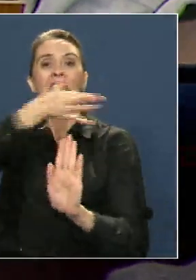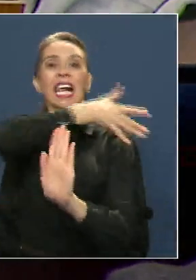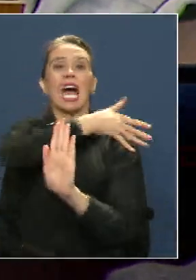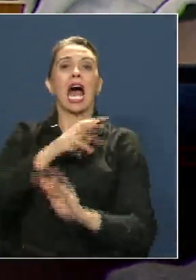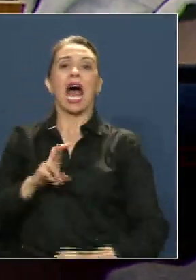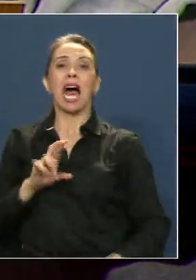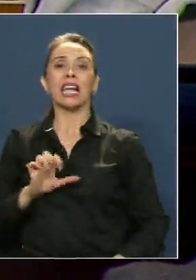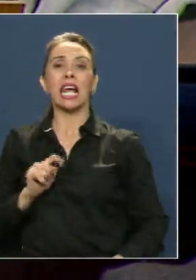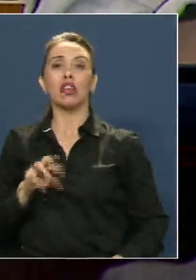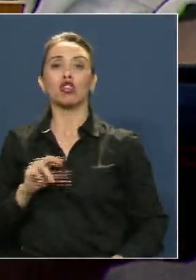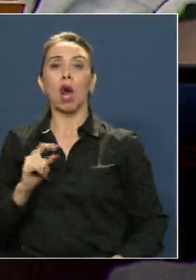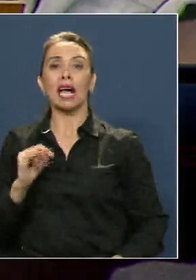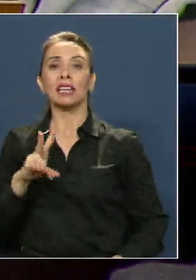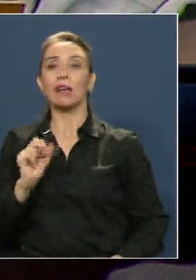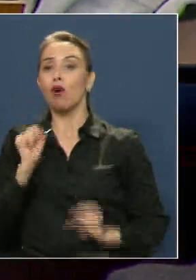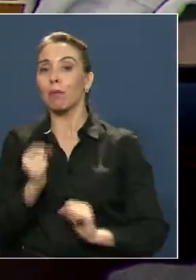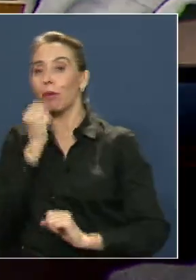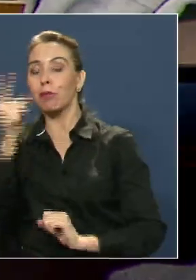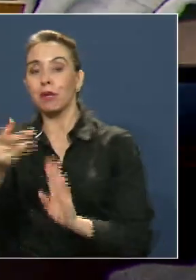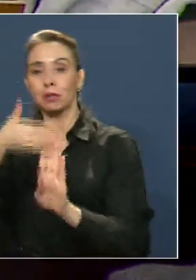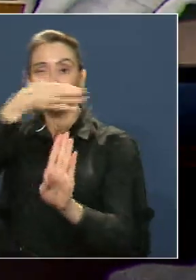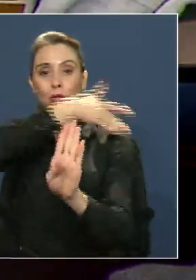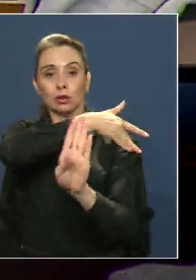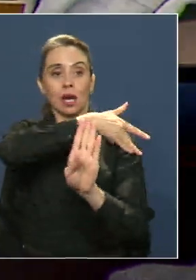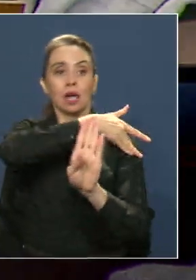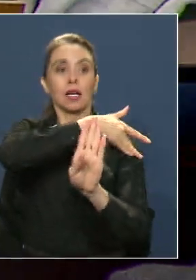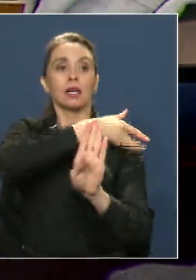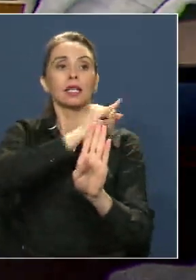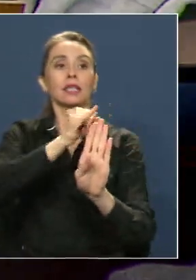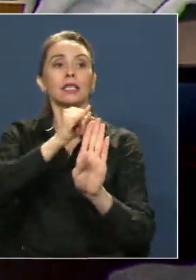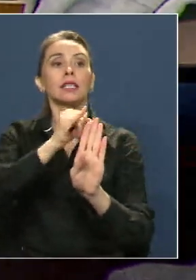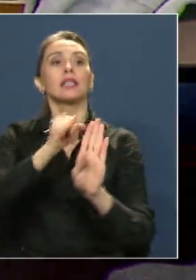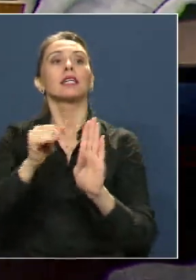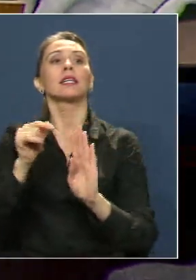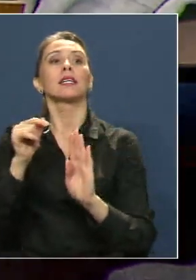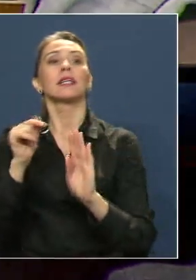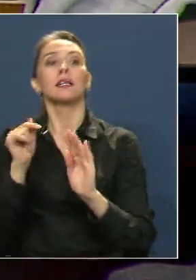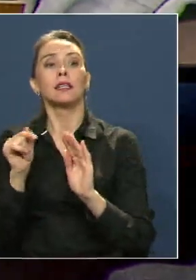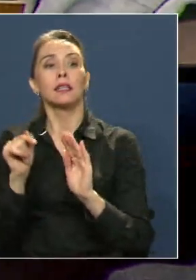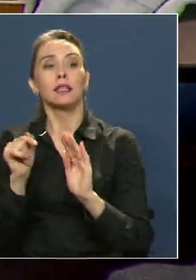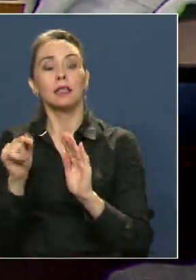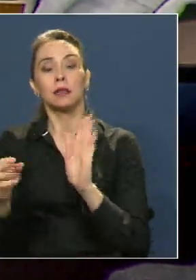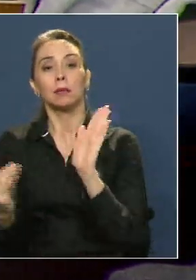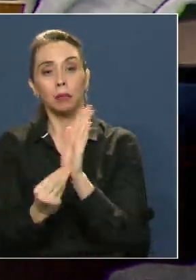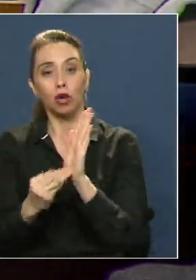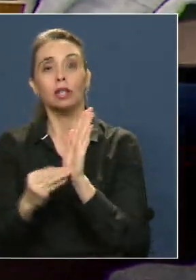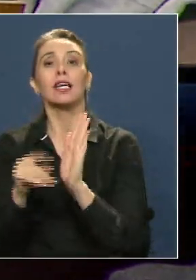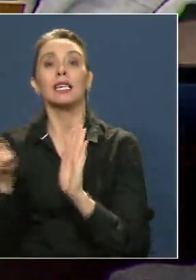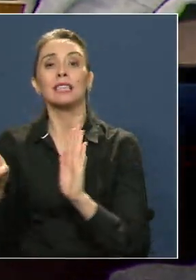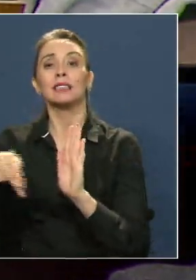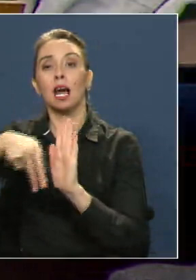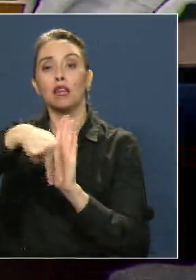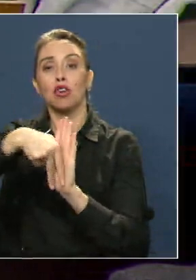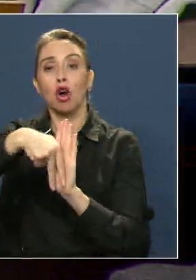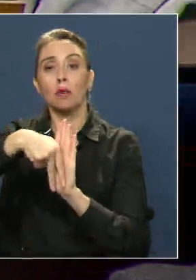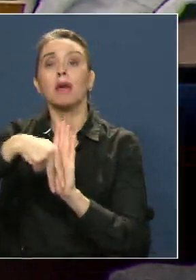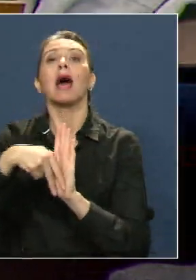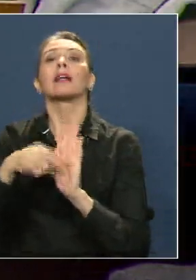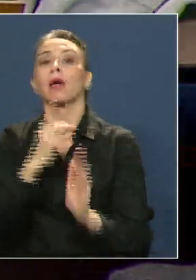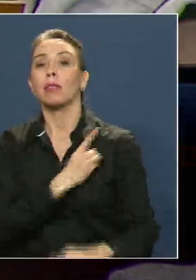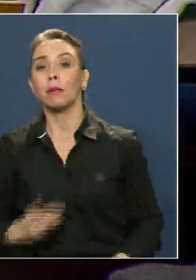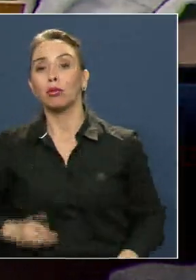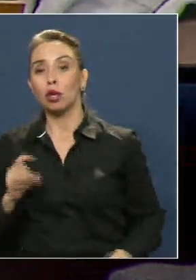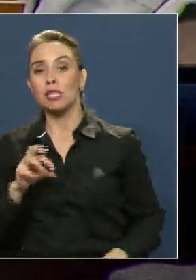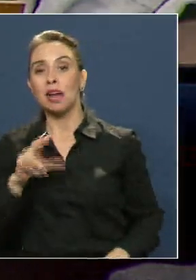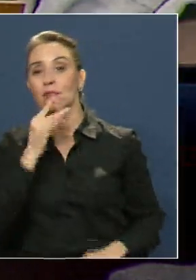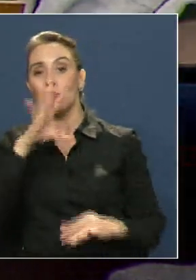Apoyar la retroactividad y en este caso, derrotar el principio de retroactividad con esta norma que ha propuesto el diputado Zafirio. Me parece que es un